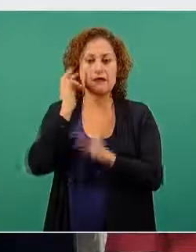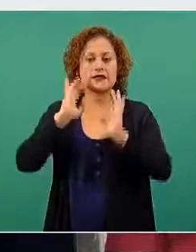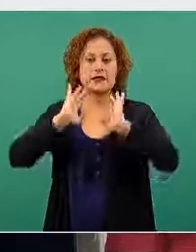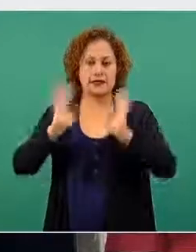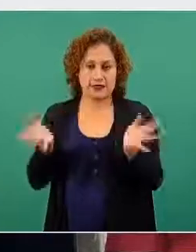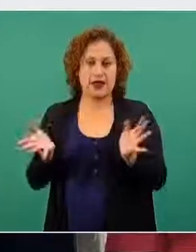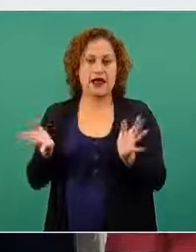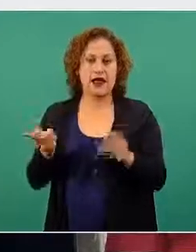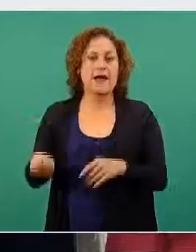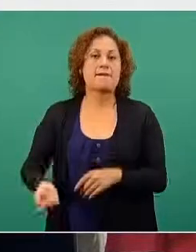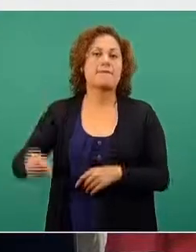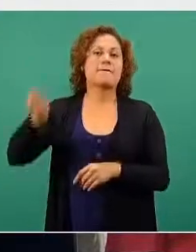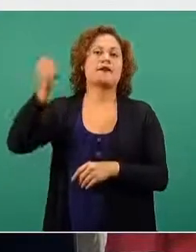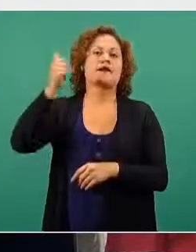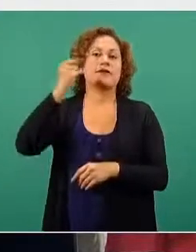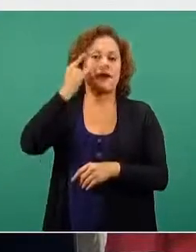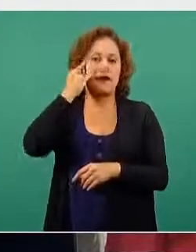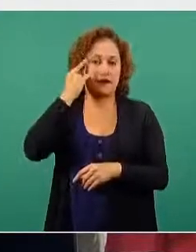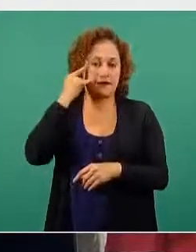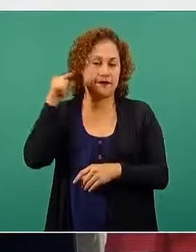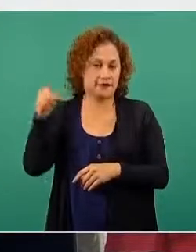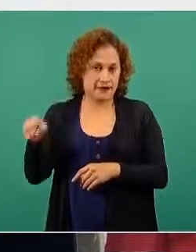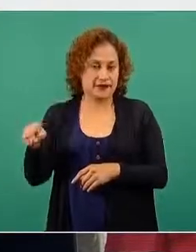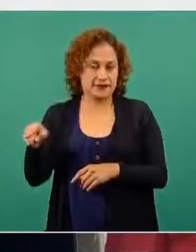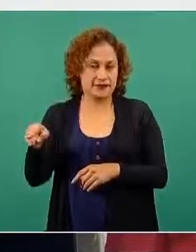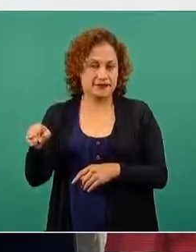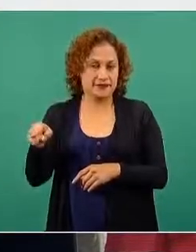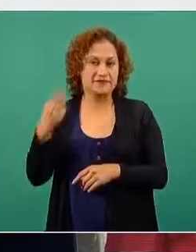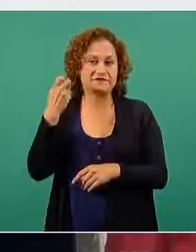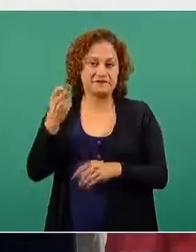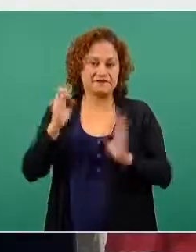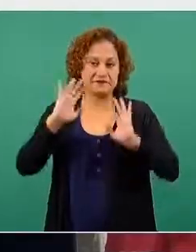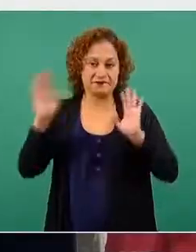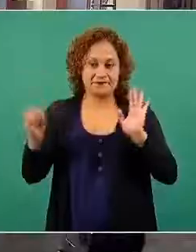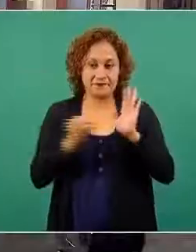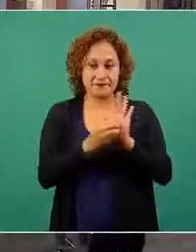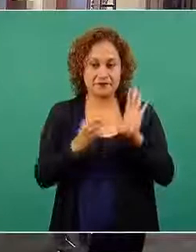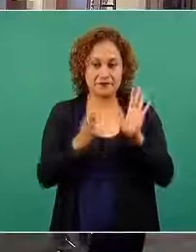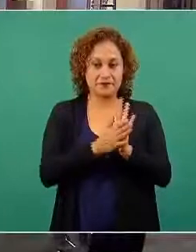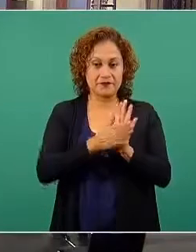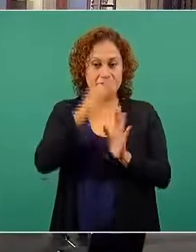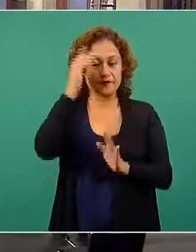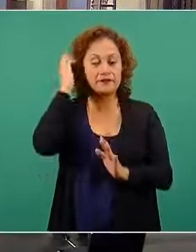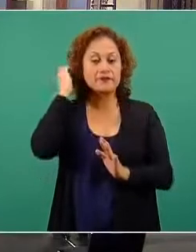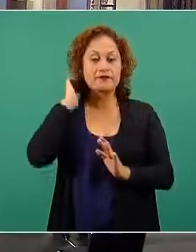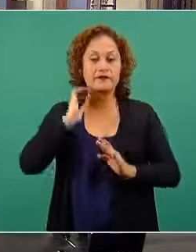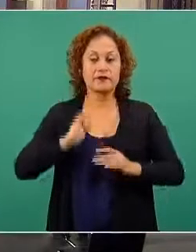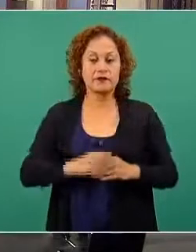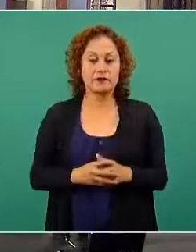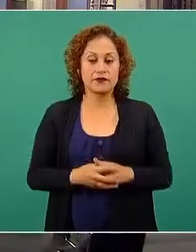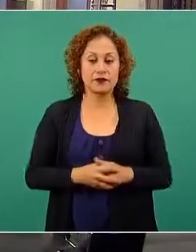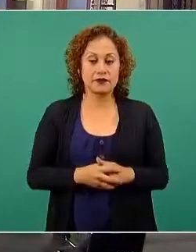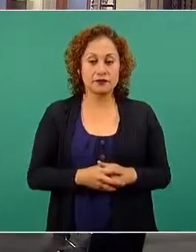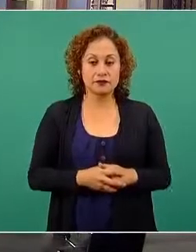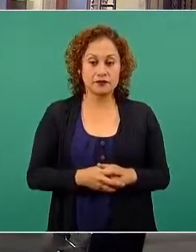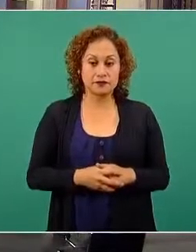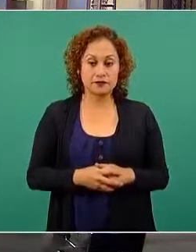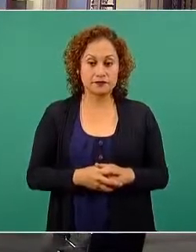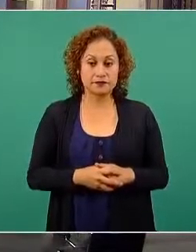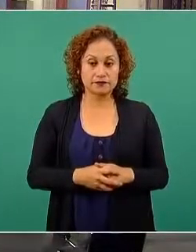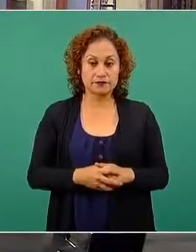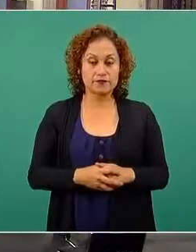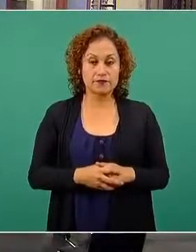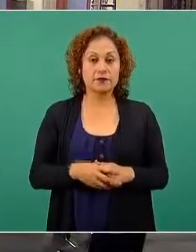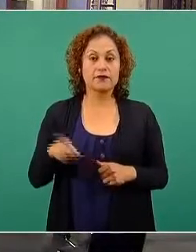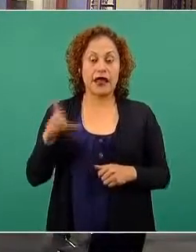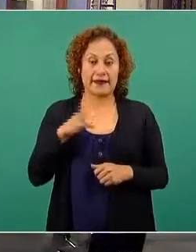que fue la primera entidad federativa en vacunar a sus maestros y maestras y demás personal educativo. En este momento